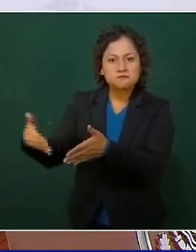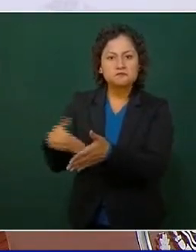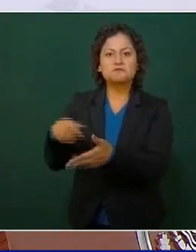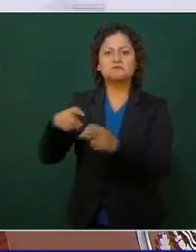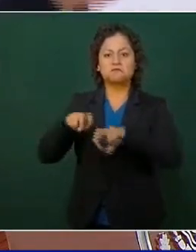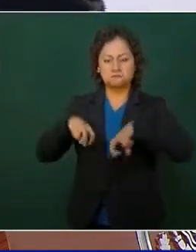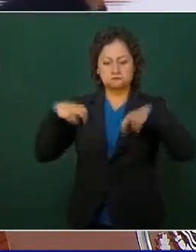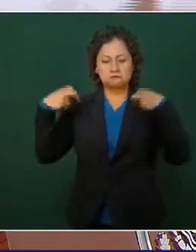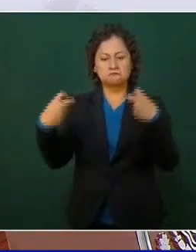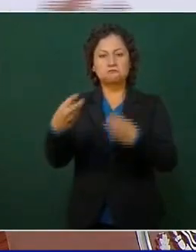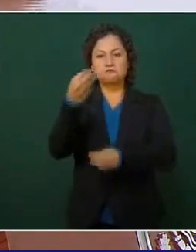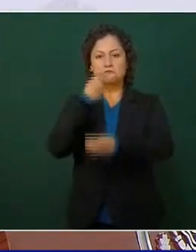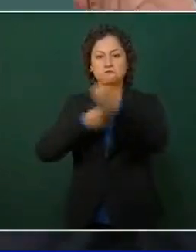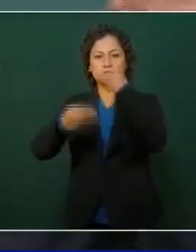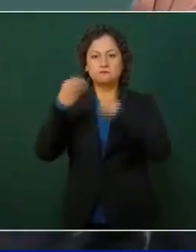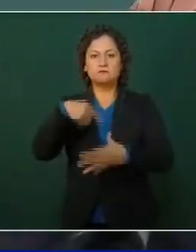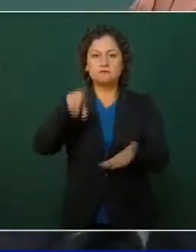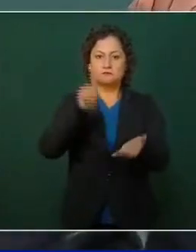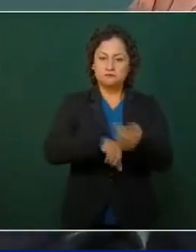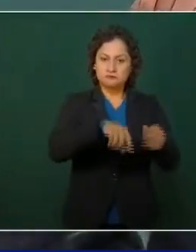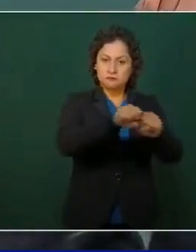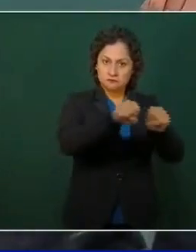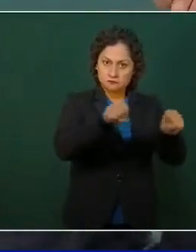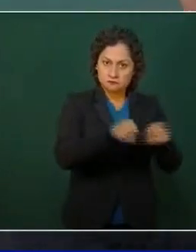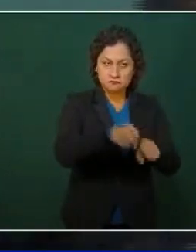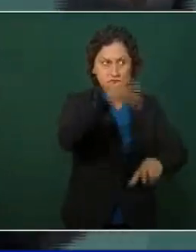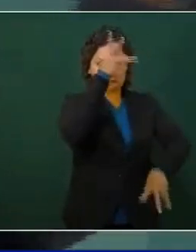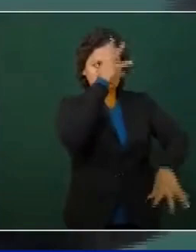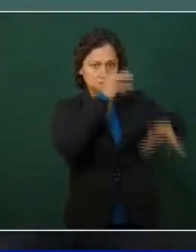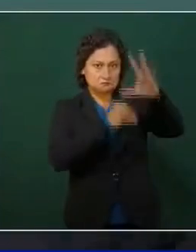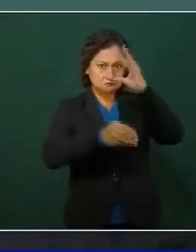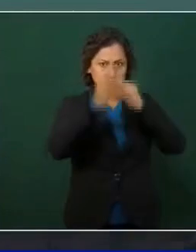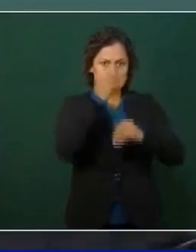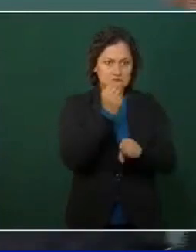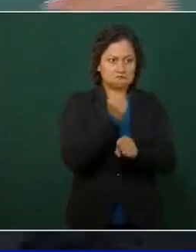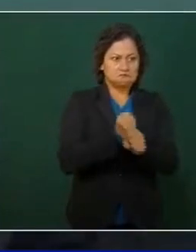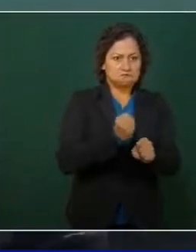comedor, aulas de entrenamiento,